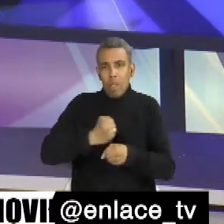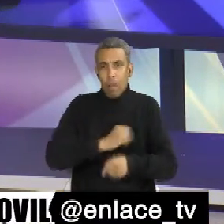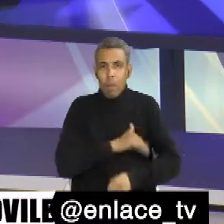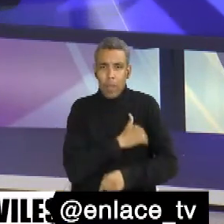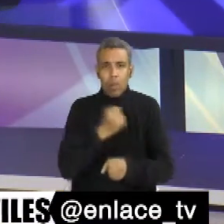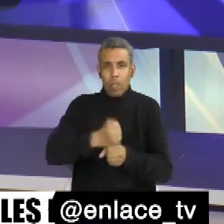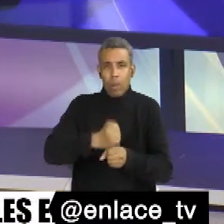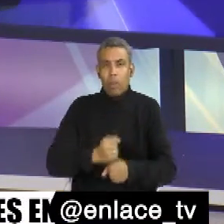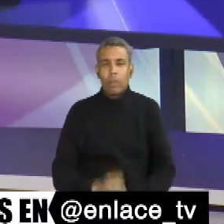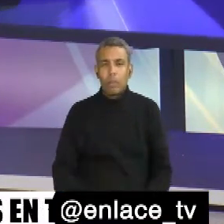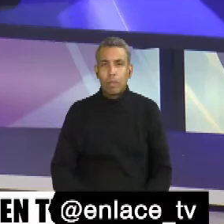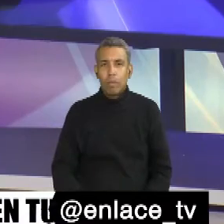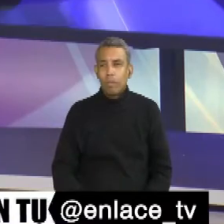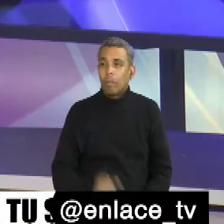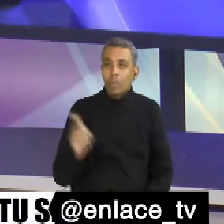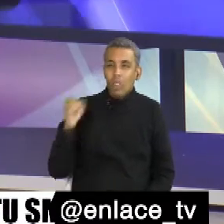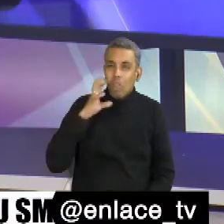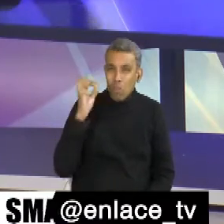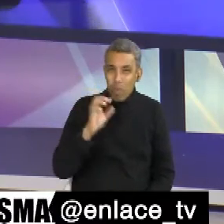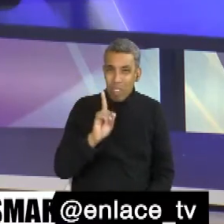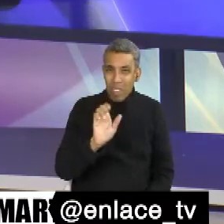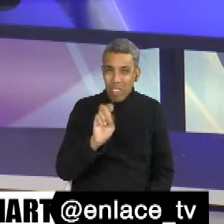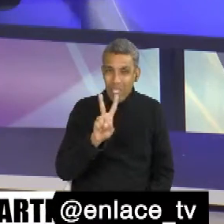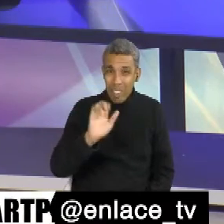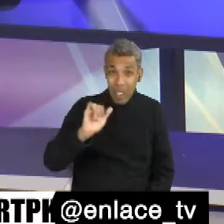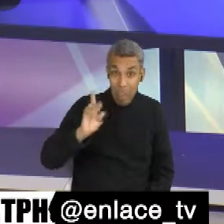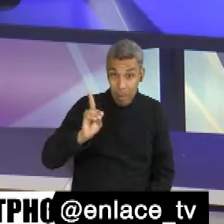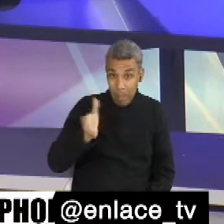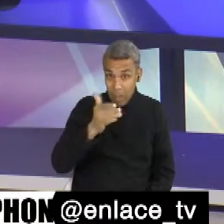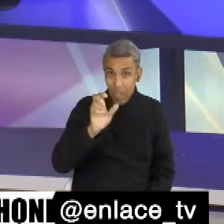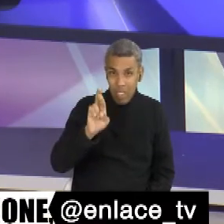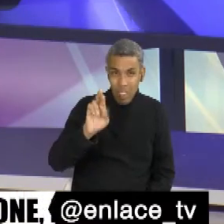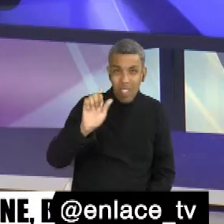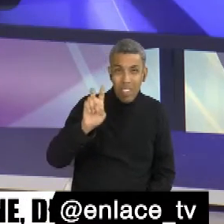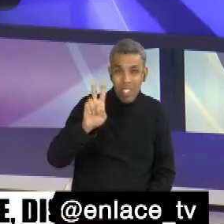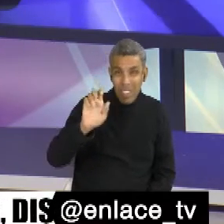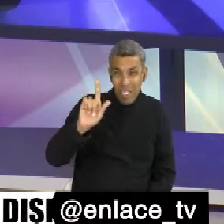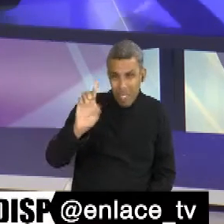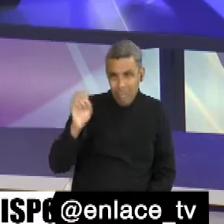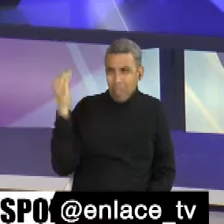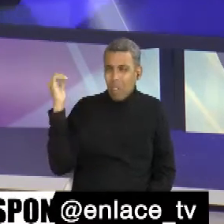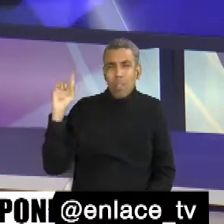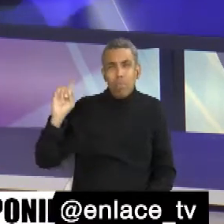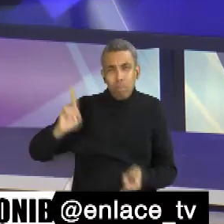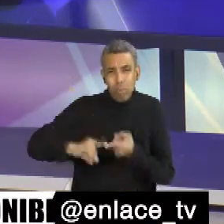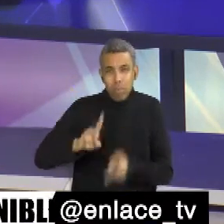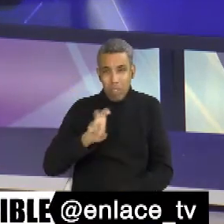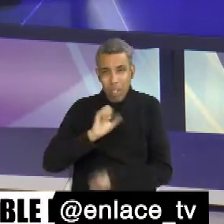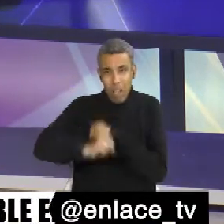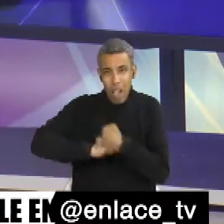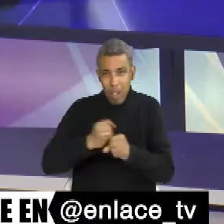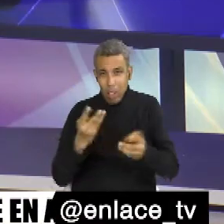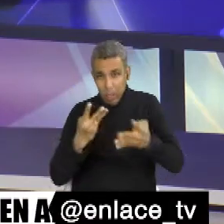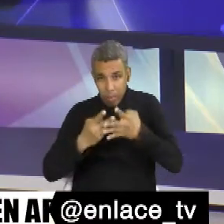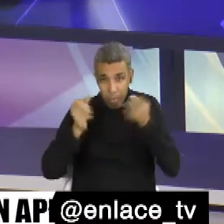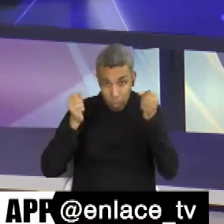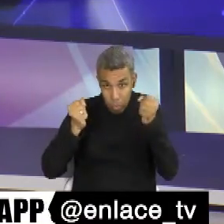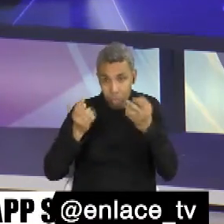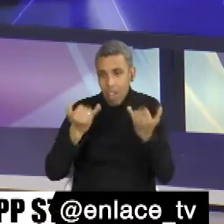en la cárcel, quedó libre David Ravelo Crespo, quien había sido sindicado de ser el autor intelectual del crimen de David Núñez